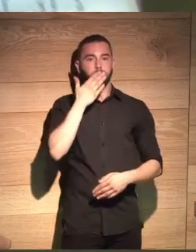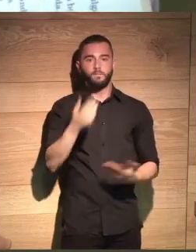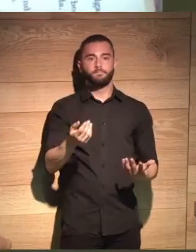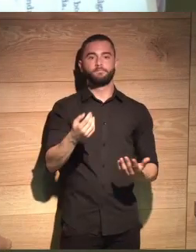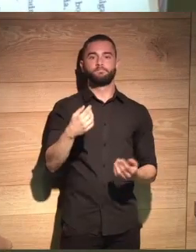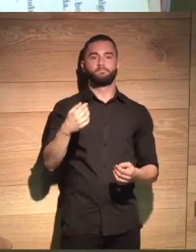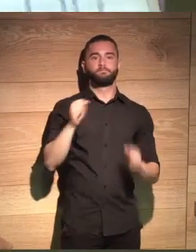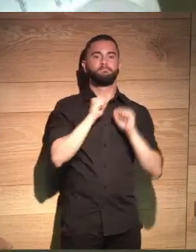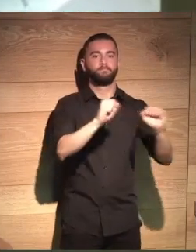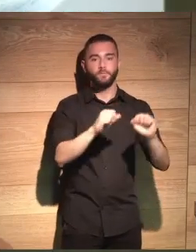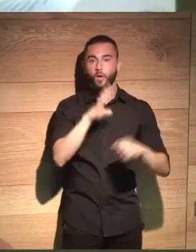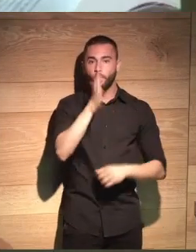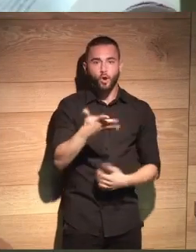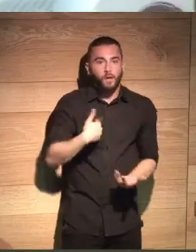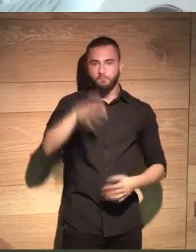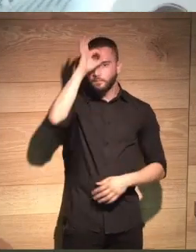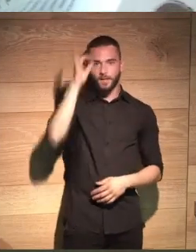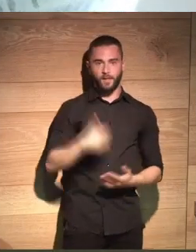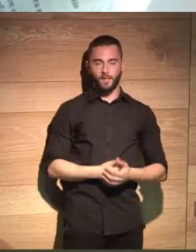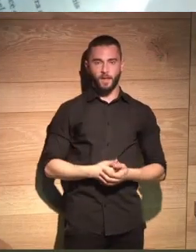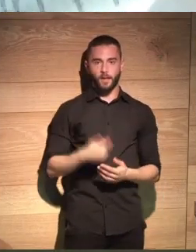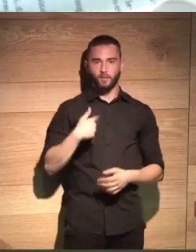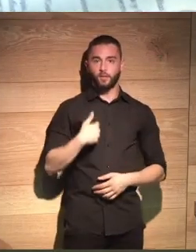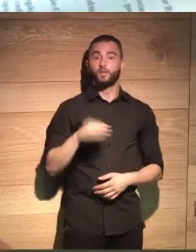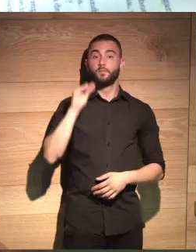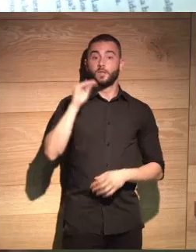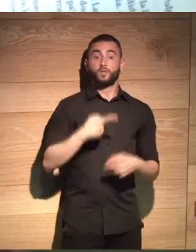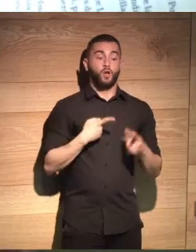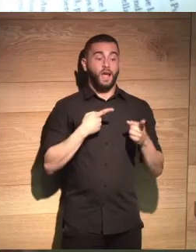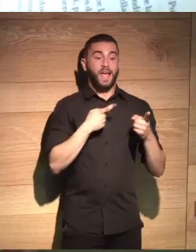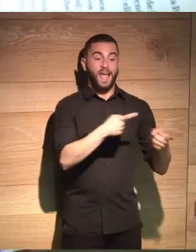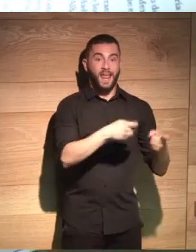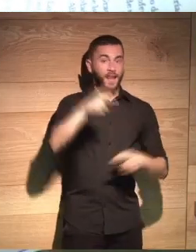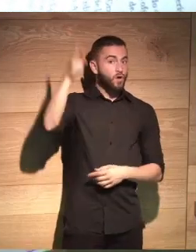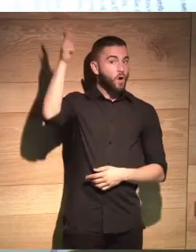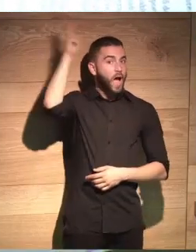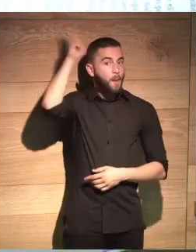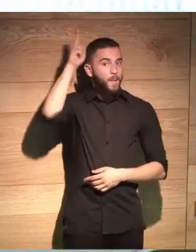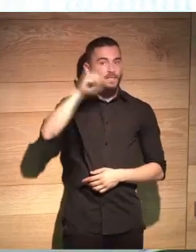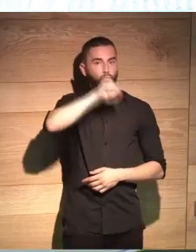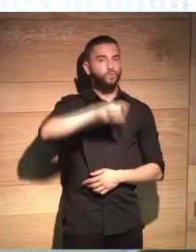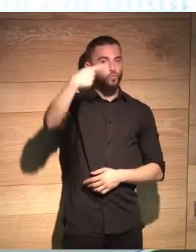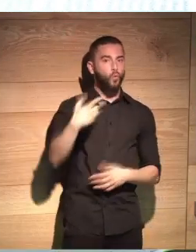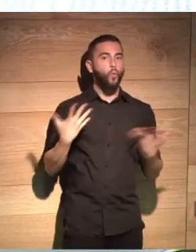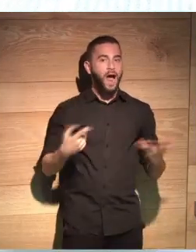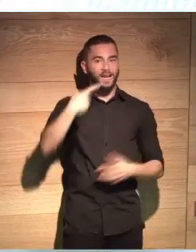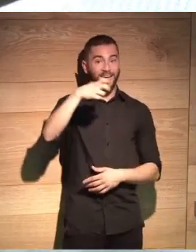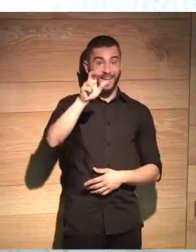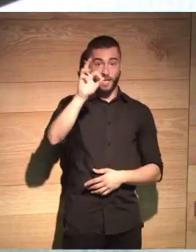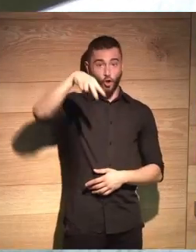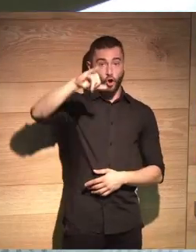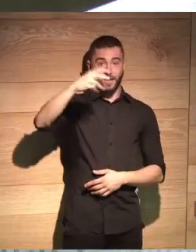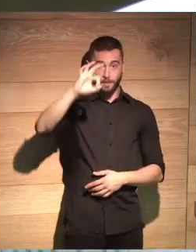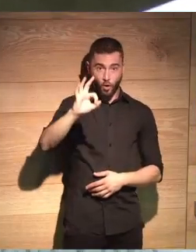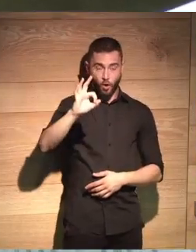Entonces, sacándose el dedo de la boca, pregunta: ¿quién es tu guerrero apache favorito, pa? ¿Jerónimo? No, mi favorito es el